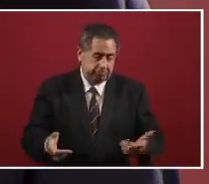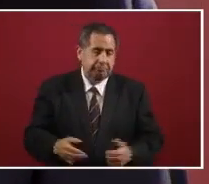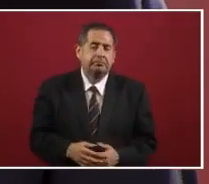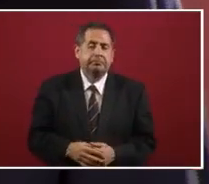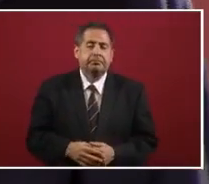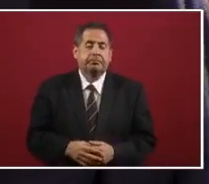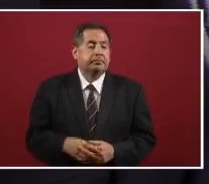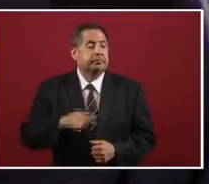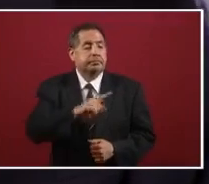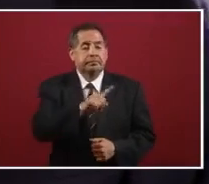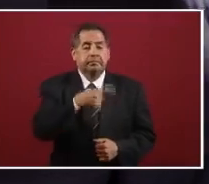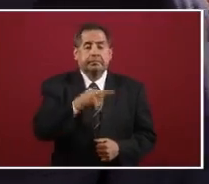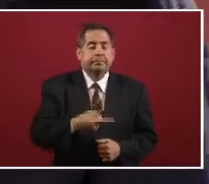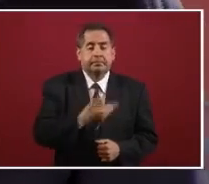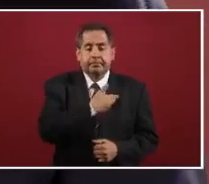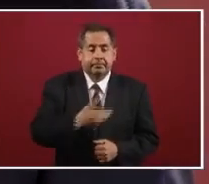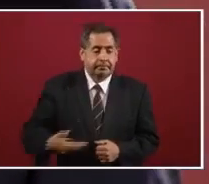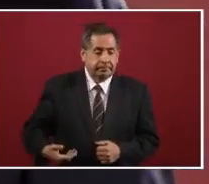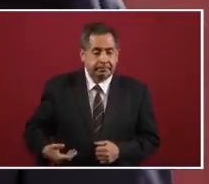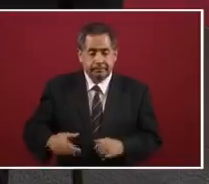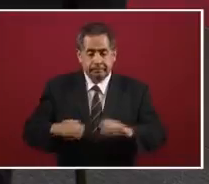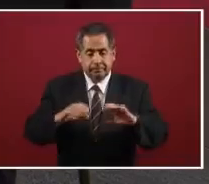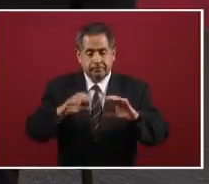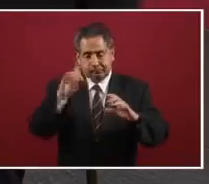que es el presidente del Consejo Coordinador Empresarial,